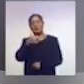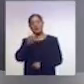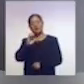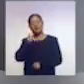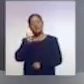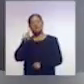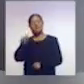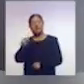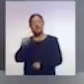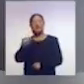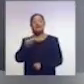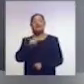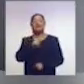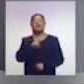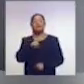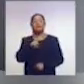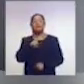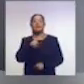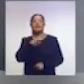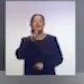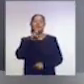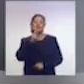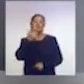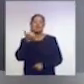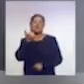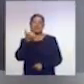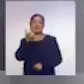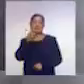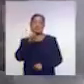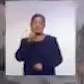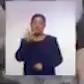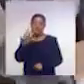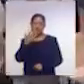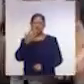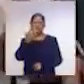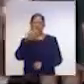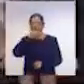35 aniversario del Sistema Nacional de Investigadores.